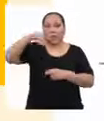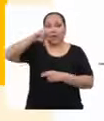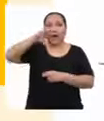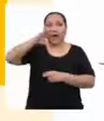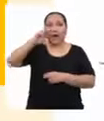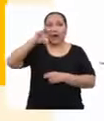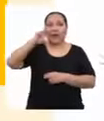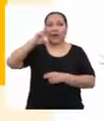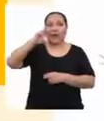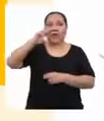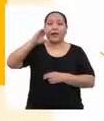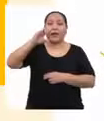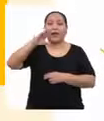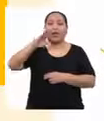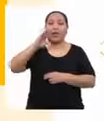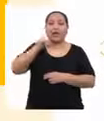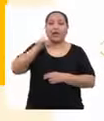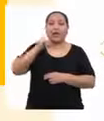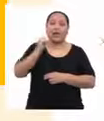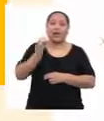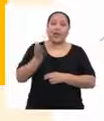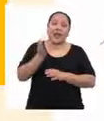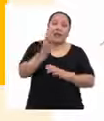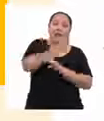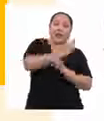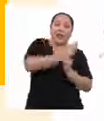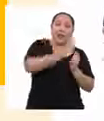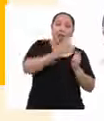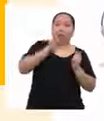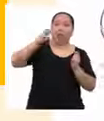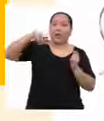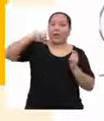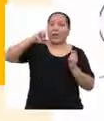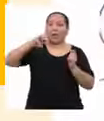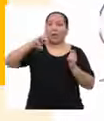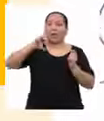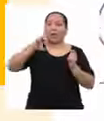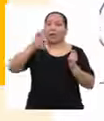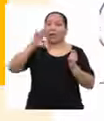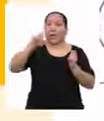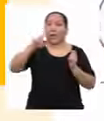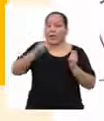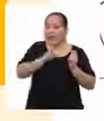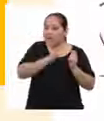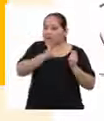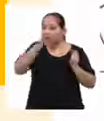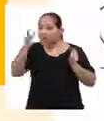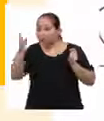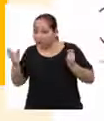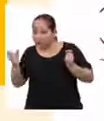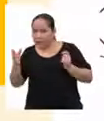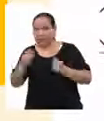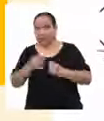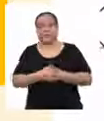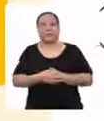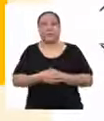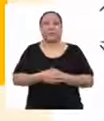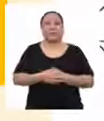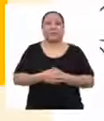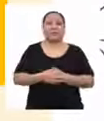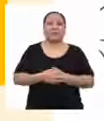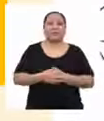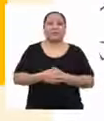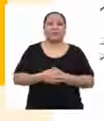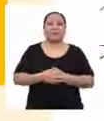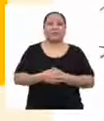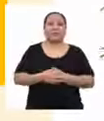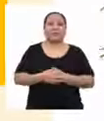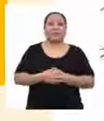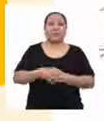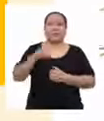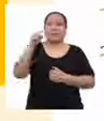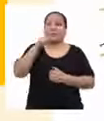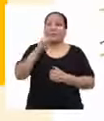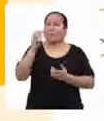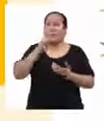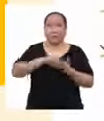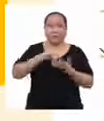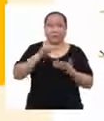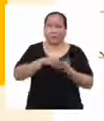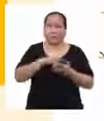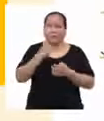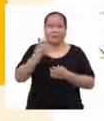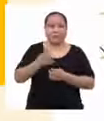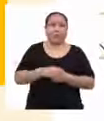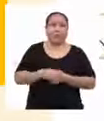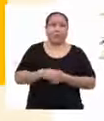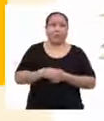a nuestra primera marca de clase y la marca de clase siguiente a nuestra última marca de clase. Y hay más aún.